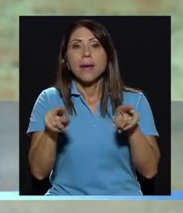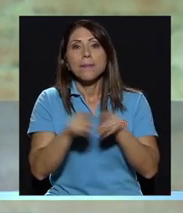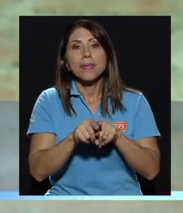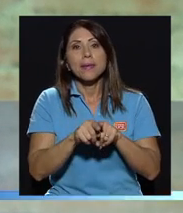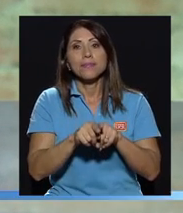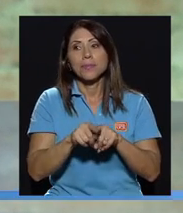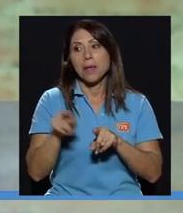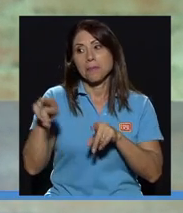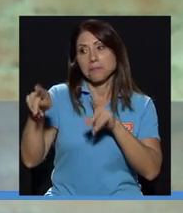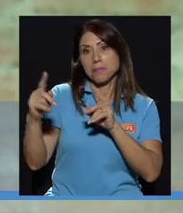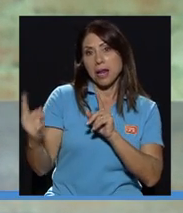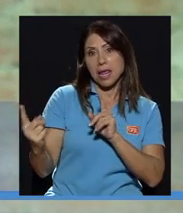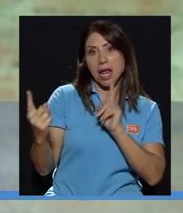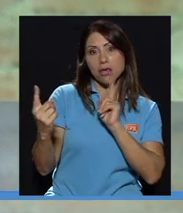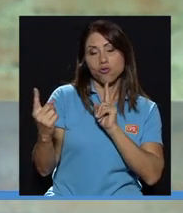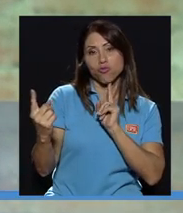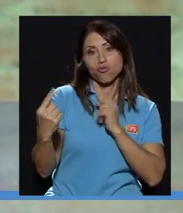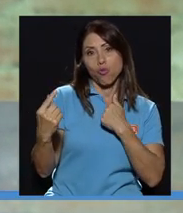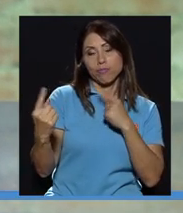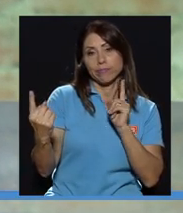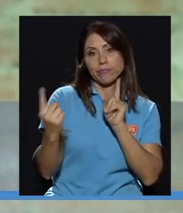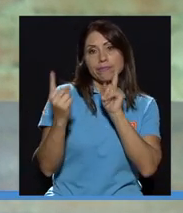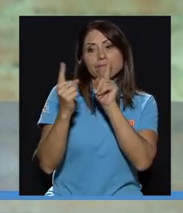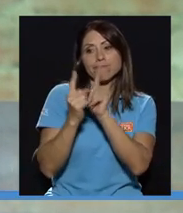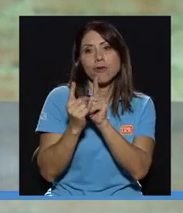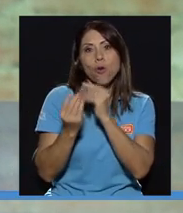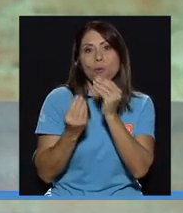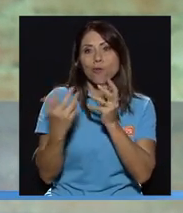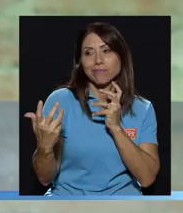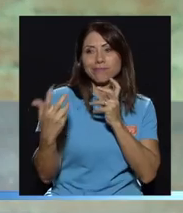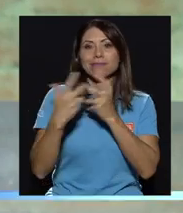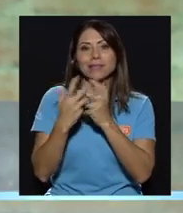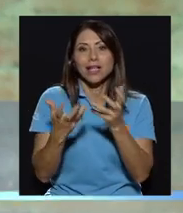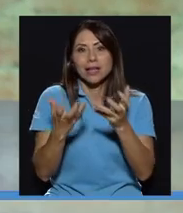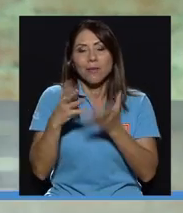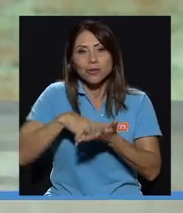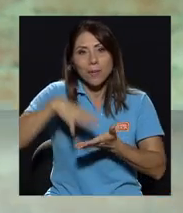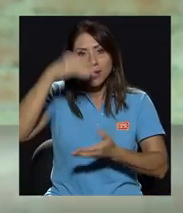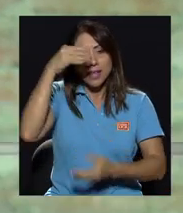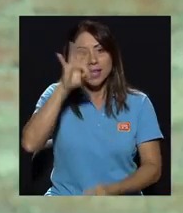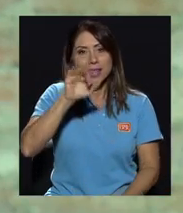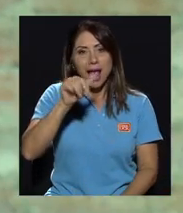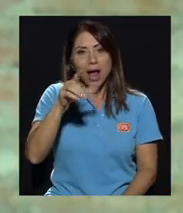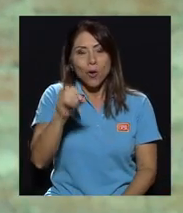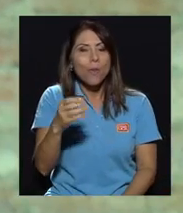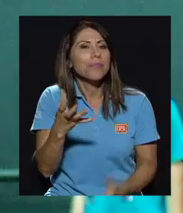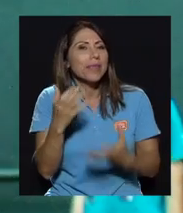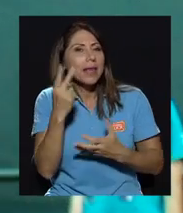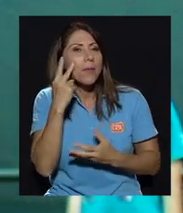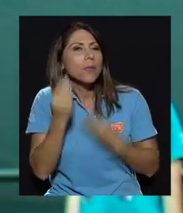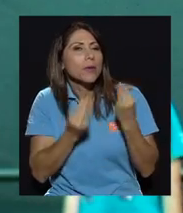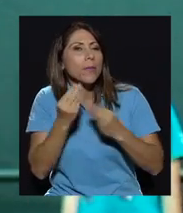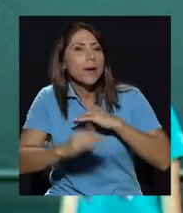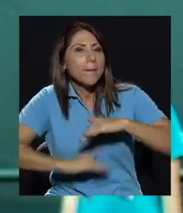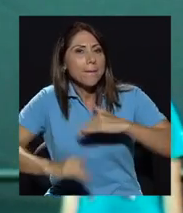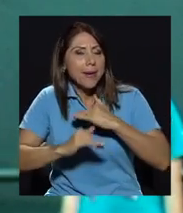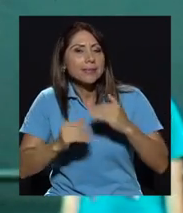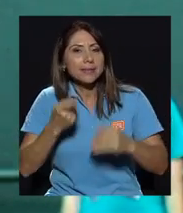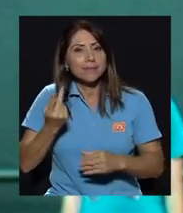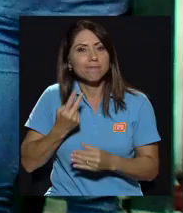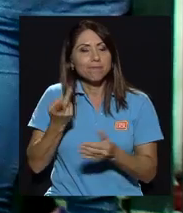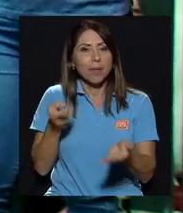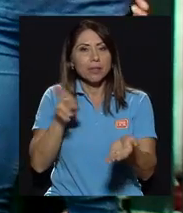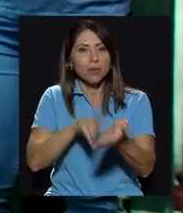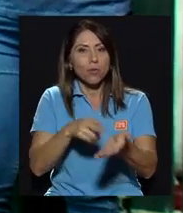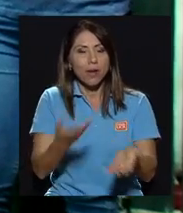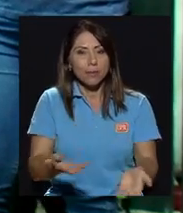afinidad que mi pareja y yo queríamos aprender el tango, entonces queríamos ver cómo eran las bases y por eso lo